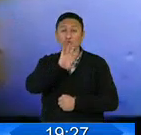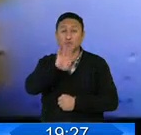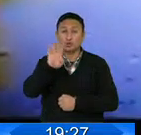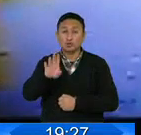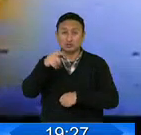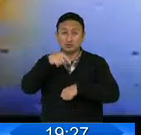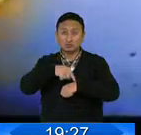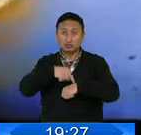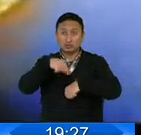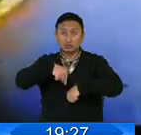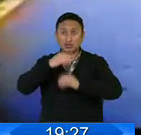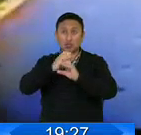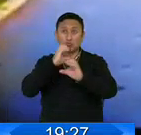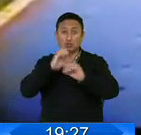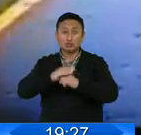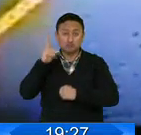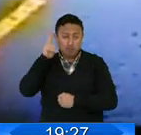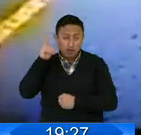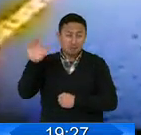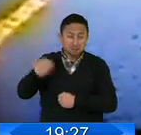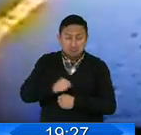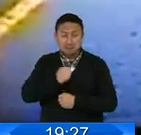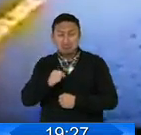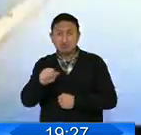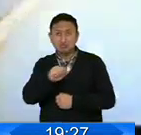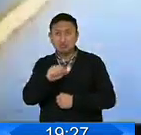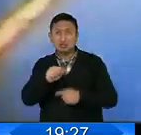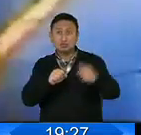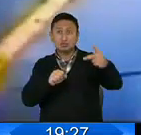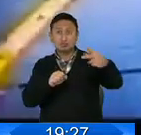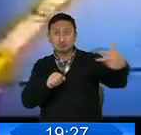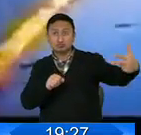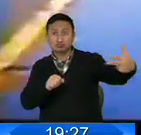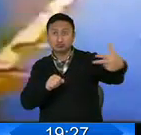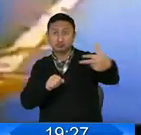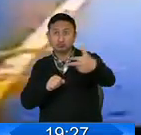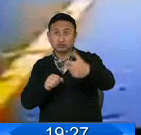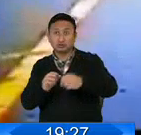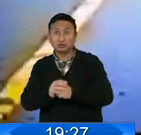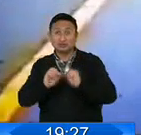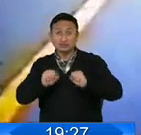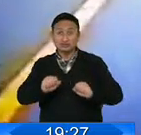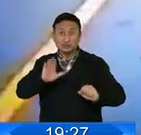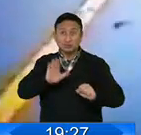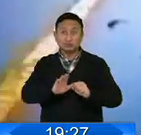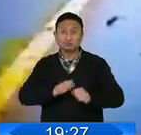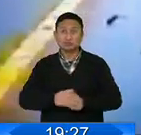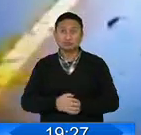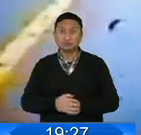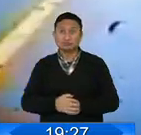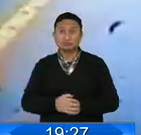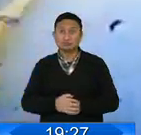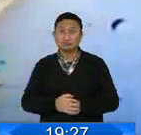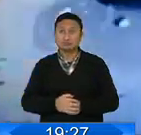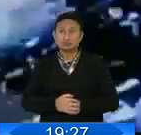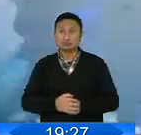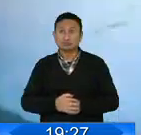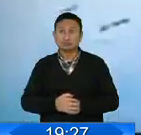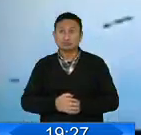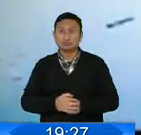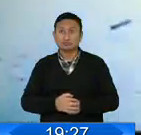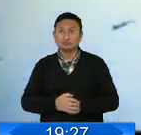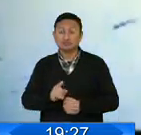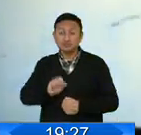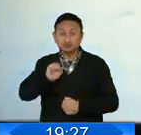reloj. En el bus van oyendo música y de repente asoma el motorizado. Intenta frenar, pero tambalea la moto. Se escucha el pitar del